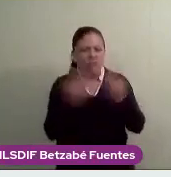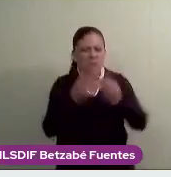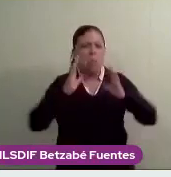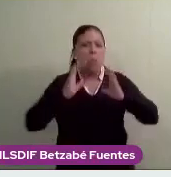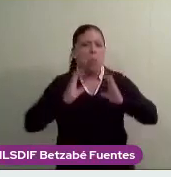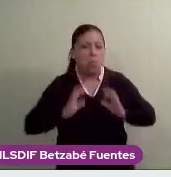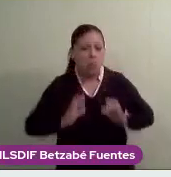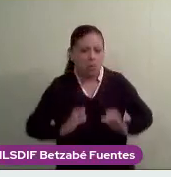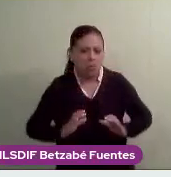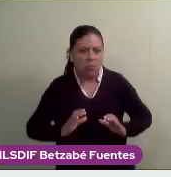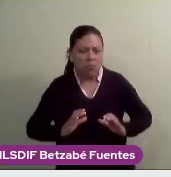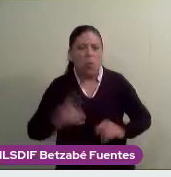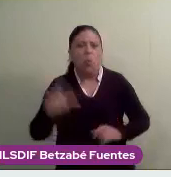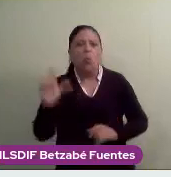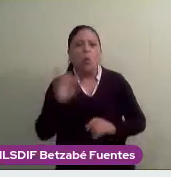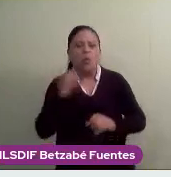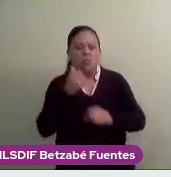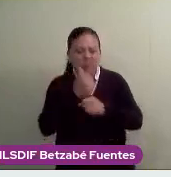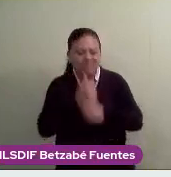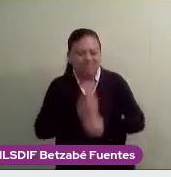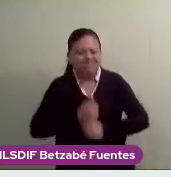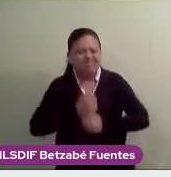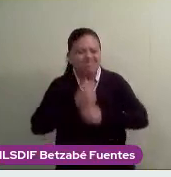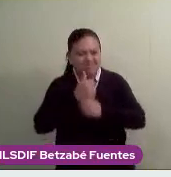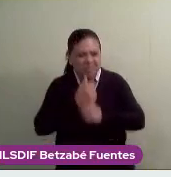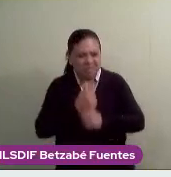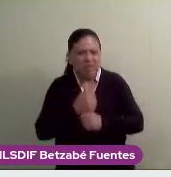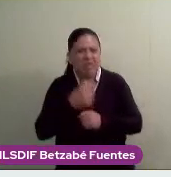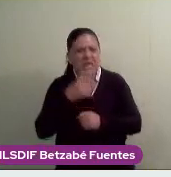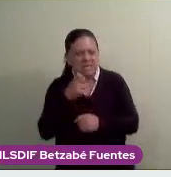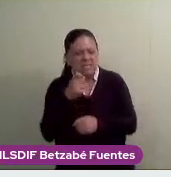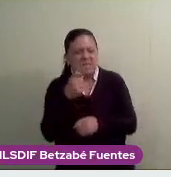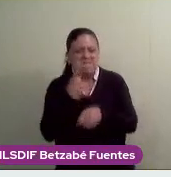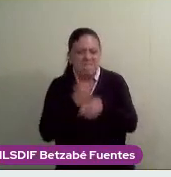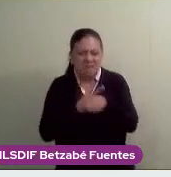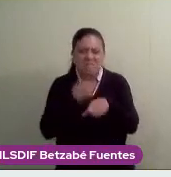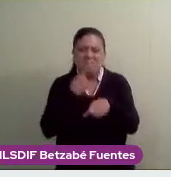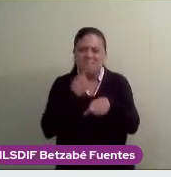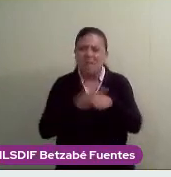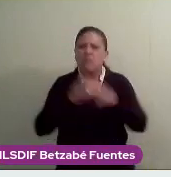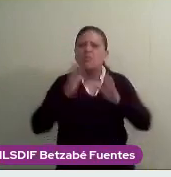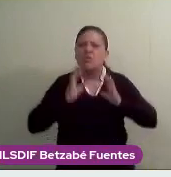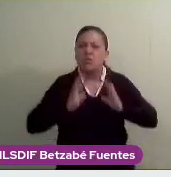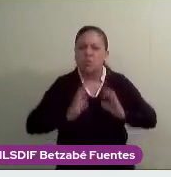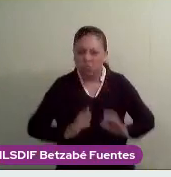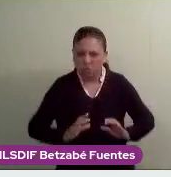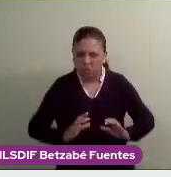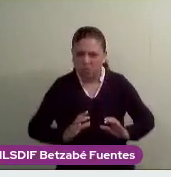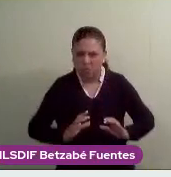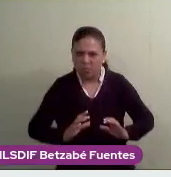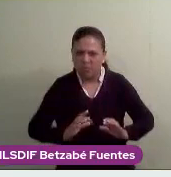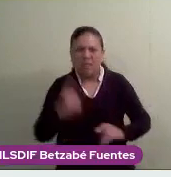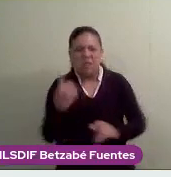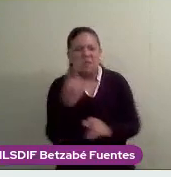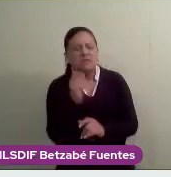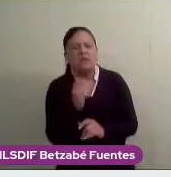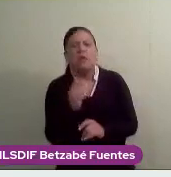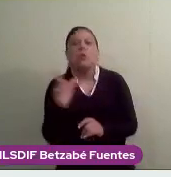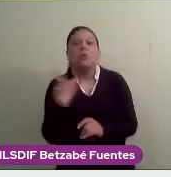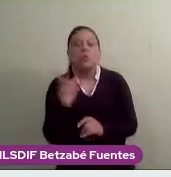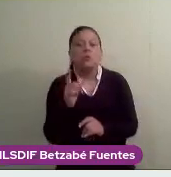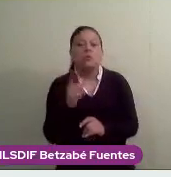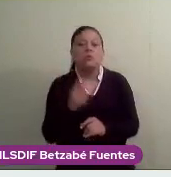en la enfermedad orgánica. O sea, ¿qué quiere decir esto? Vaya, al momento de poder responder con